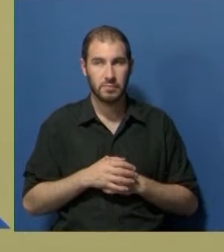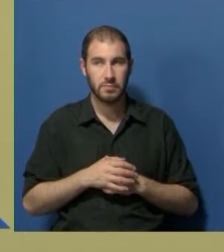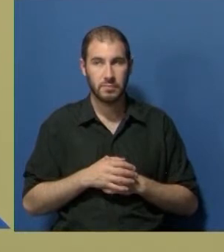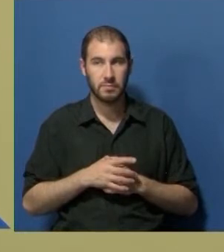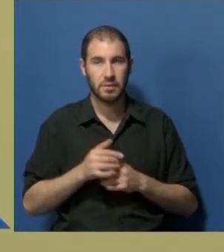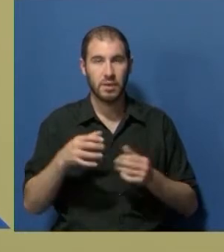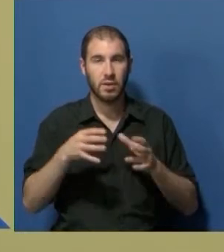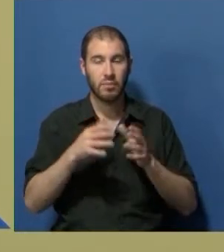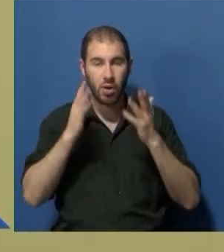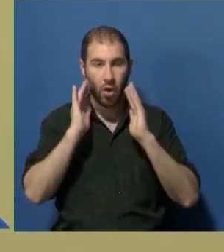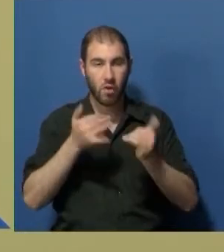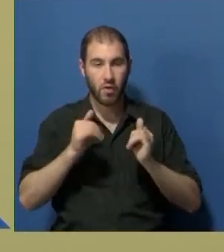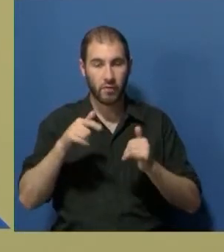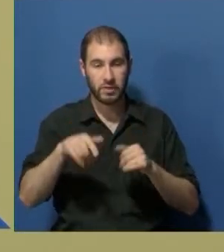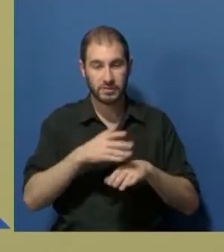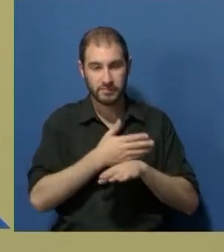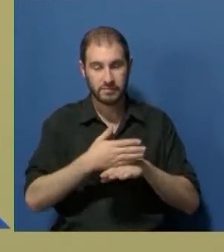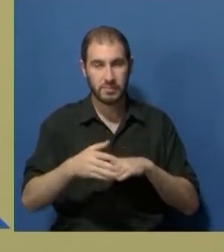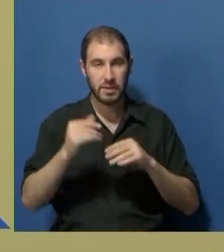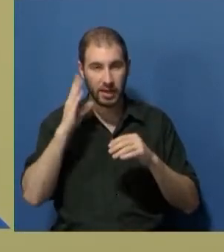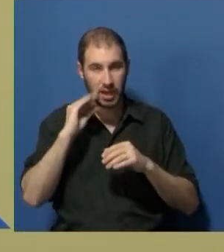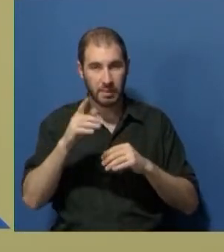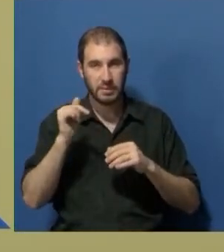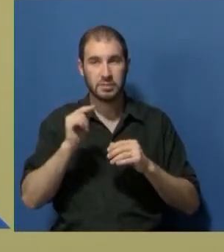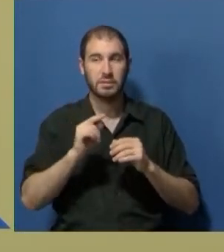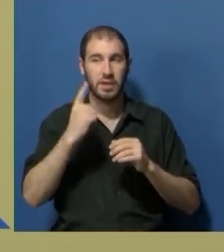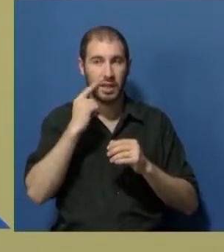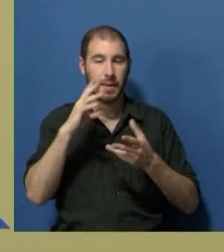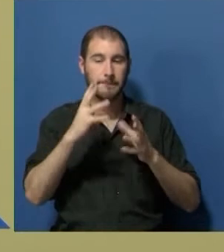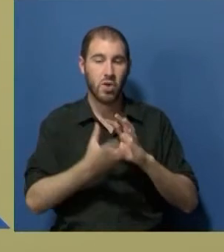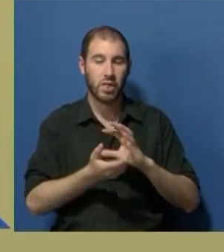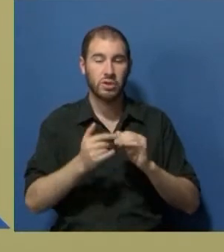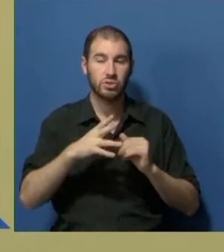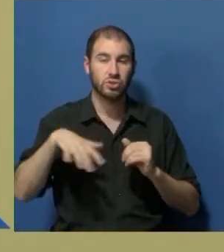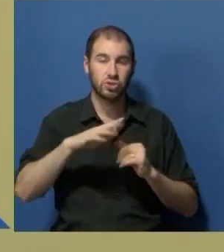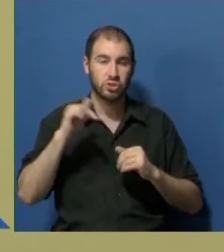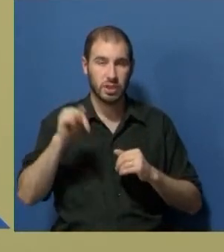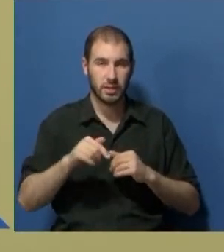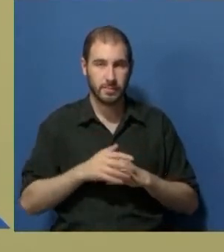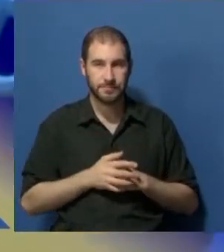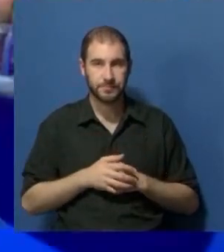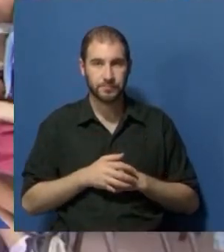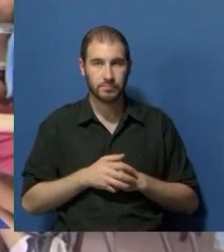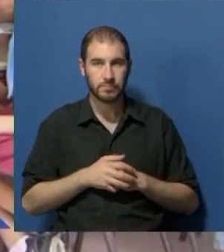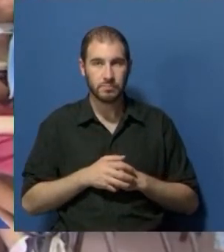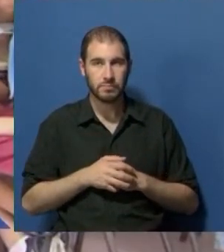las generaciones jóvenes han sido formadas bajo este modelo de socialismo